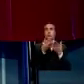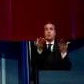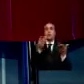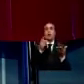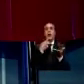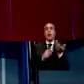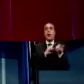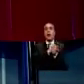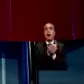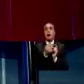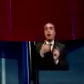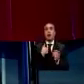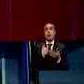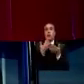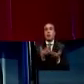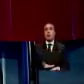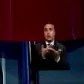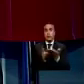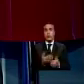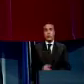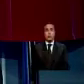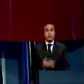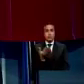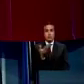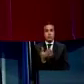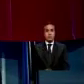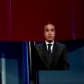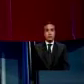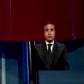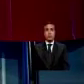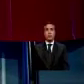qué cambios se están planteando. Adelante.